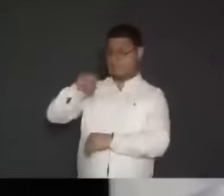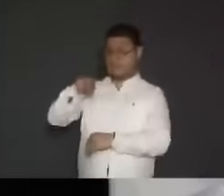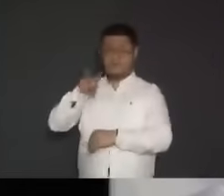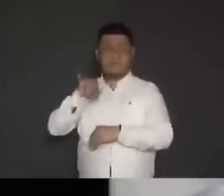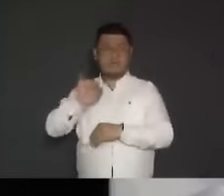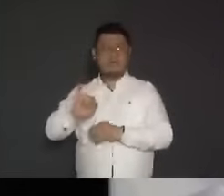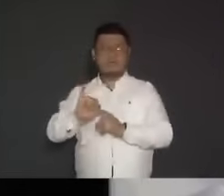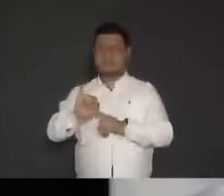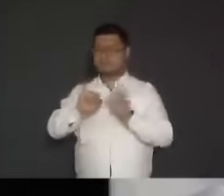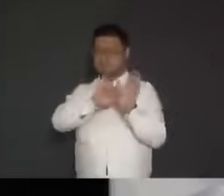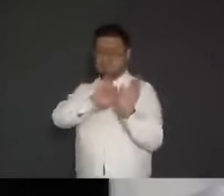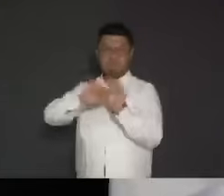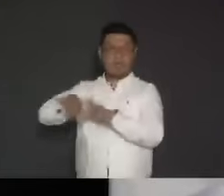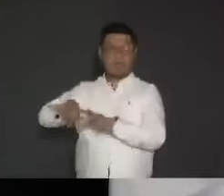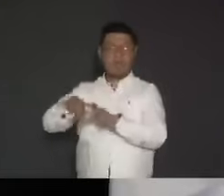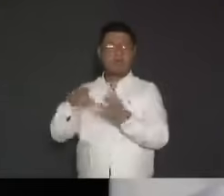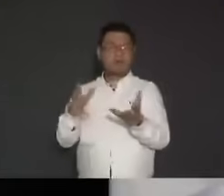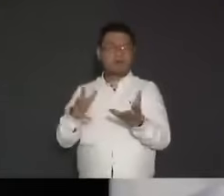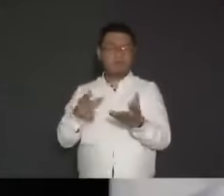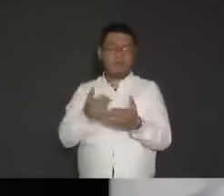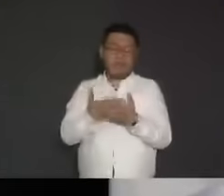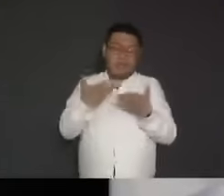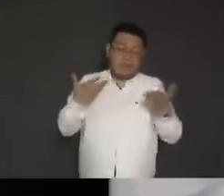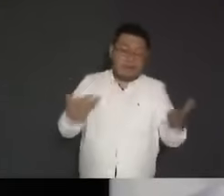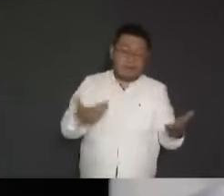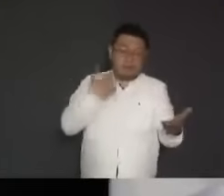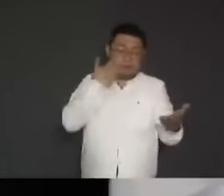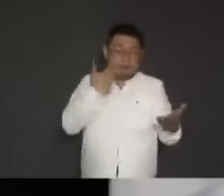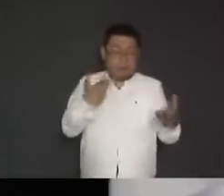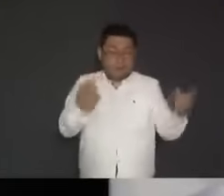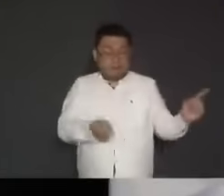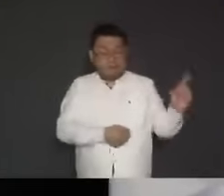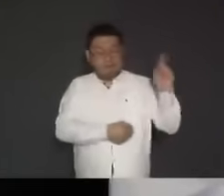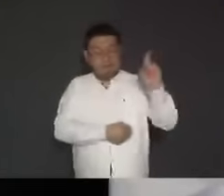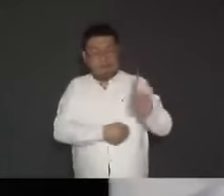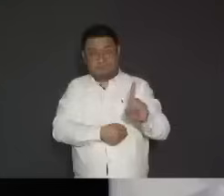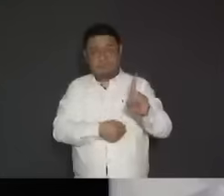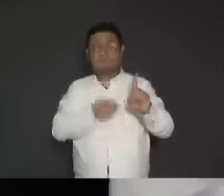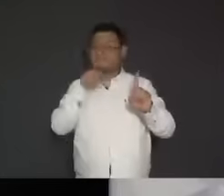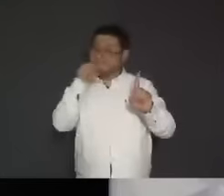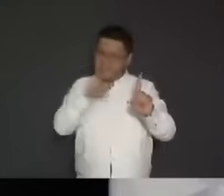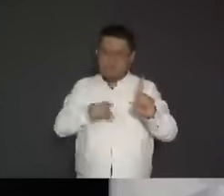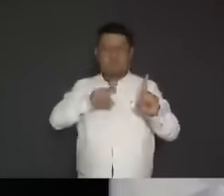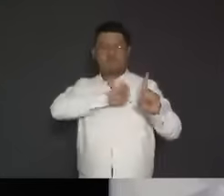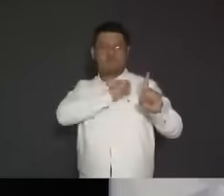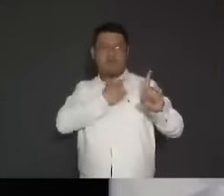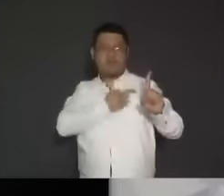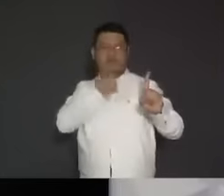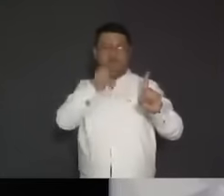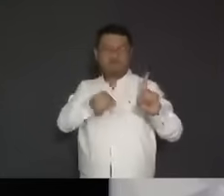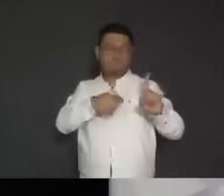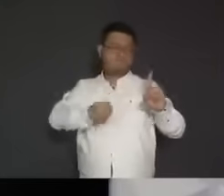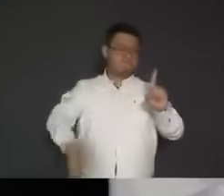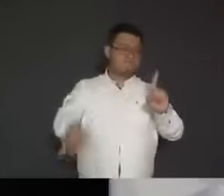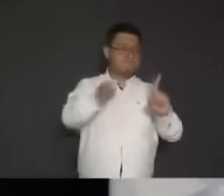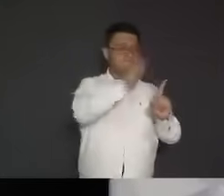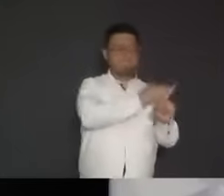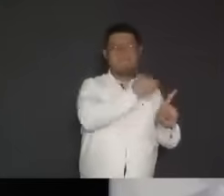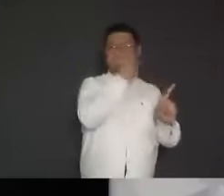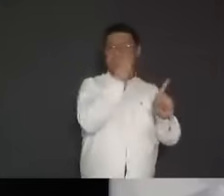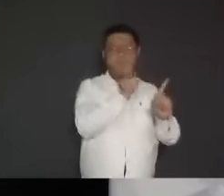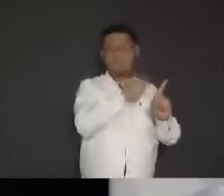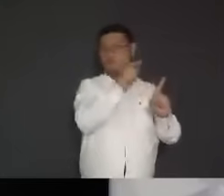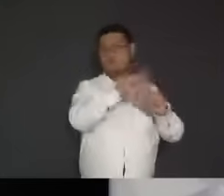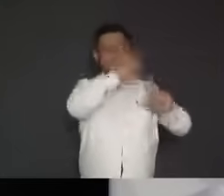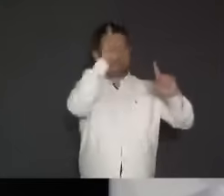candidato del oficialismo que quiere gobernar Yucatán, pues quiere entregar el sistema de salud al centro del país. No lo